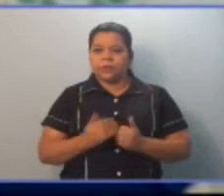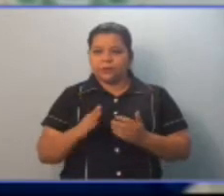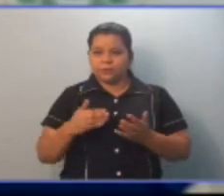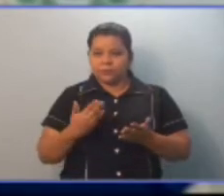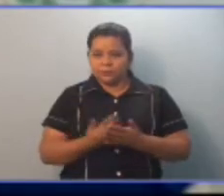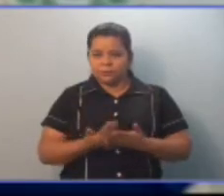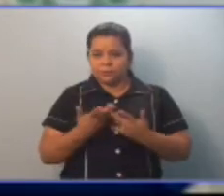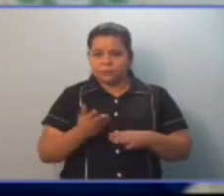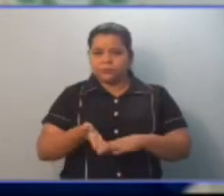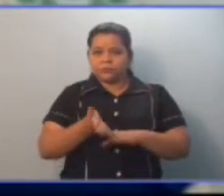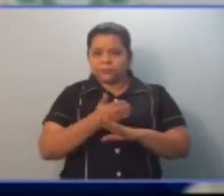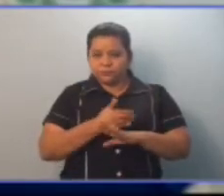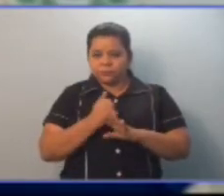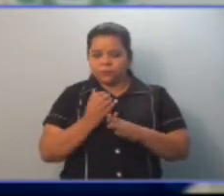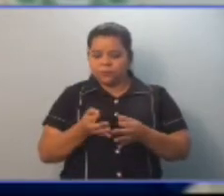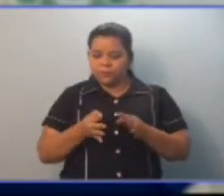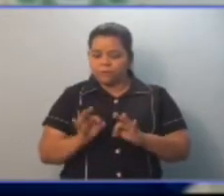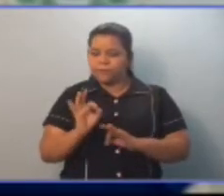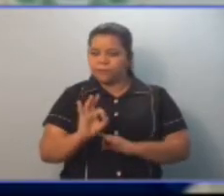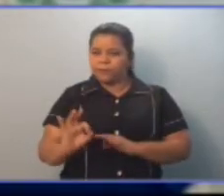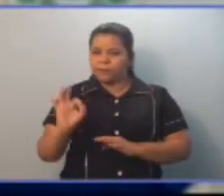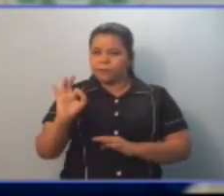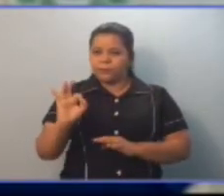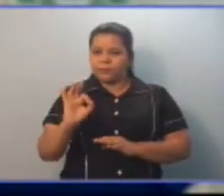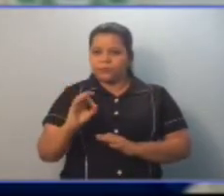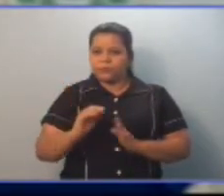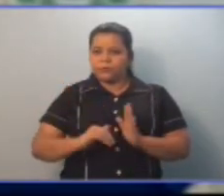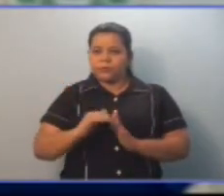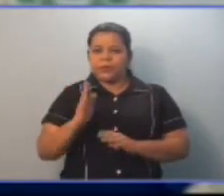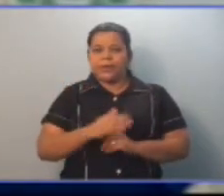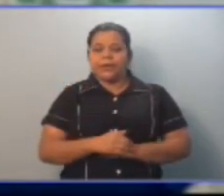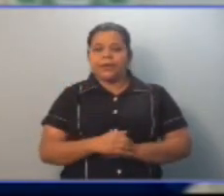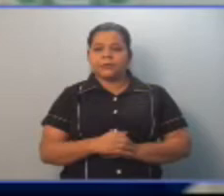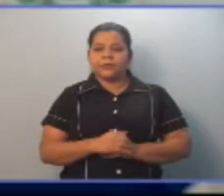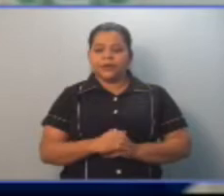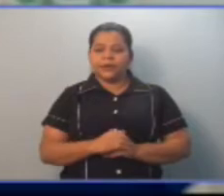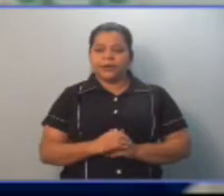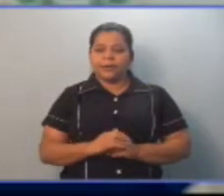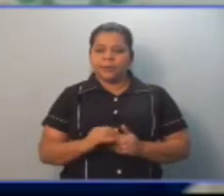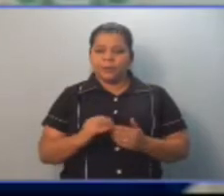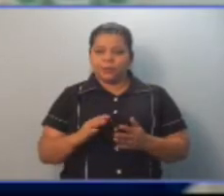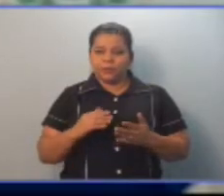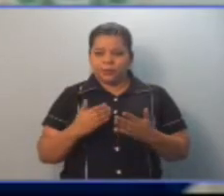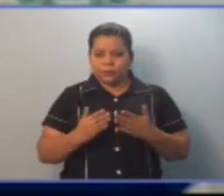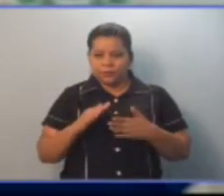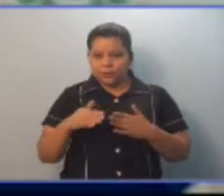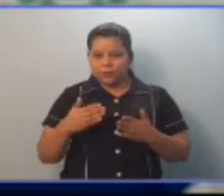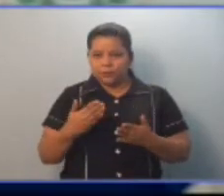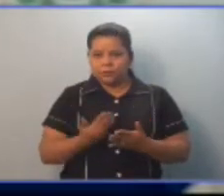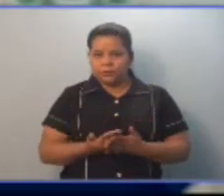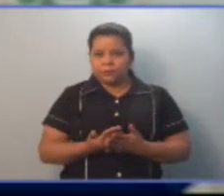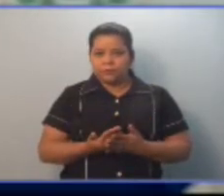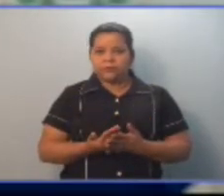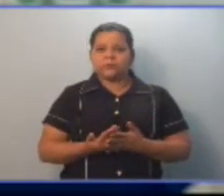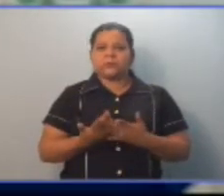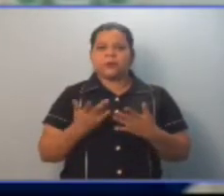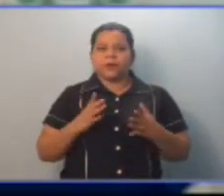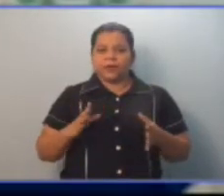va a ir fluyendo de mejor manera. O sea, le digo, sin reformas es bastante complicado